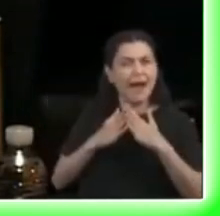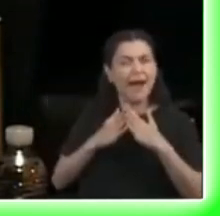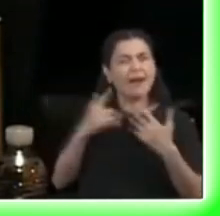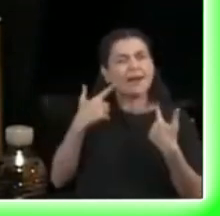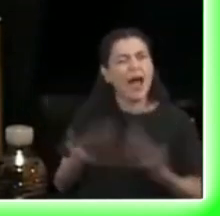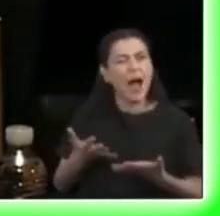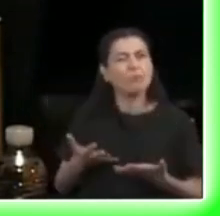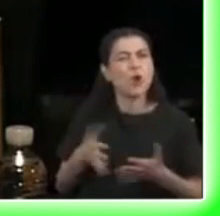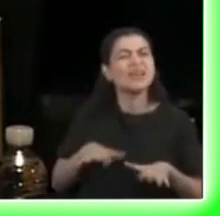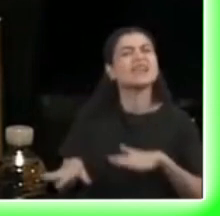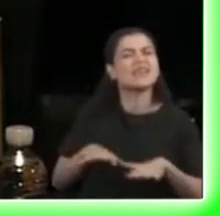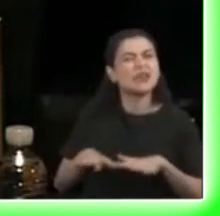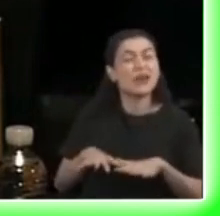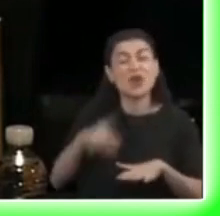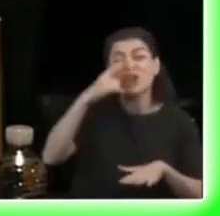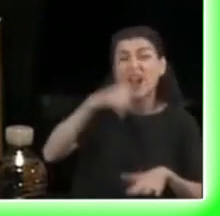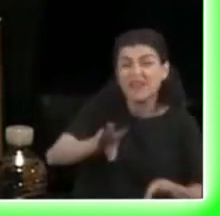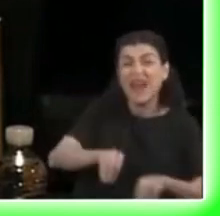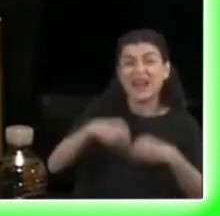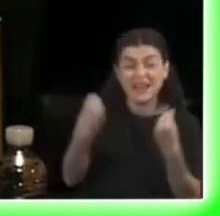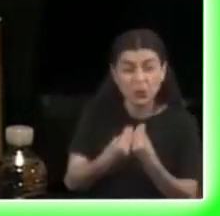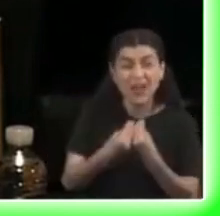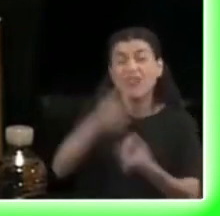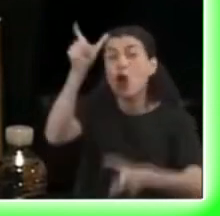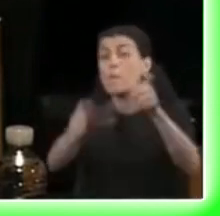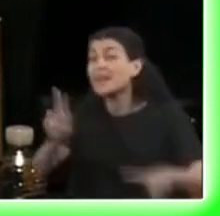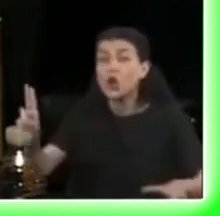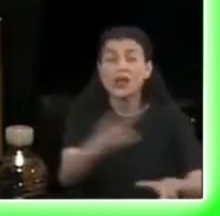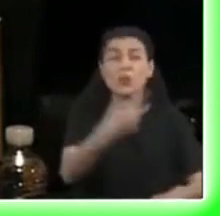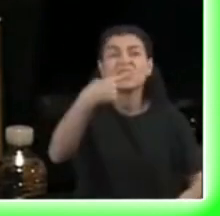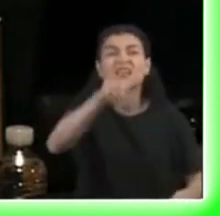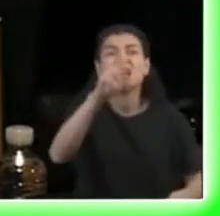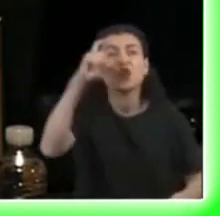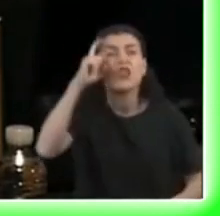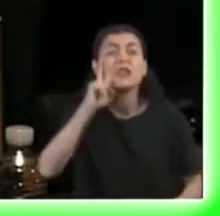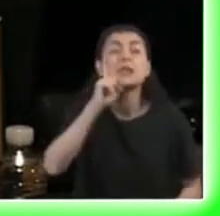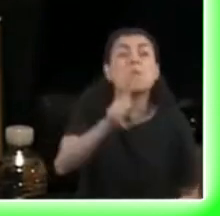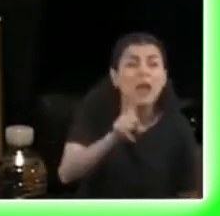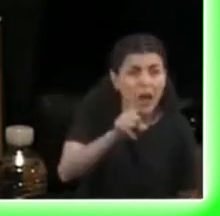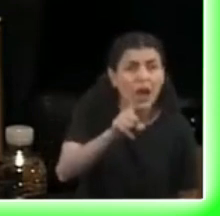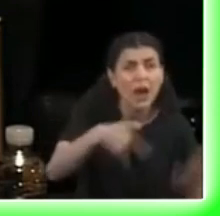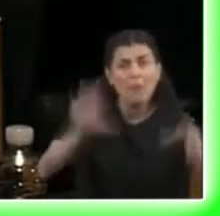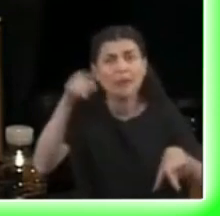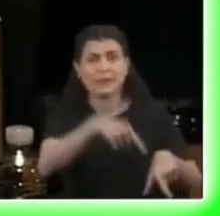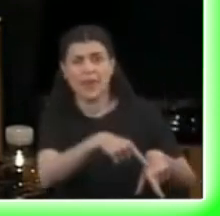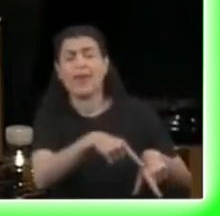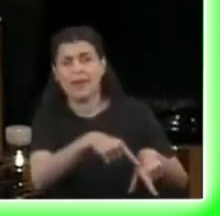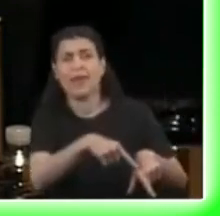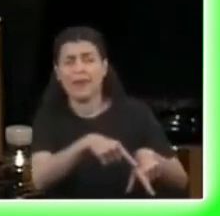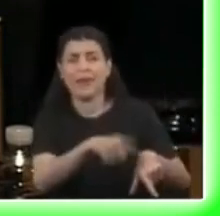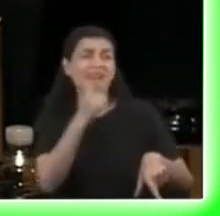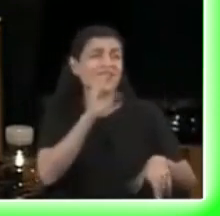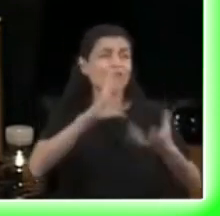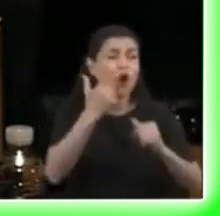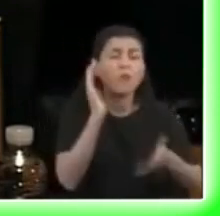digamos, se terminó llevando 110.000 personas por encima de lo que hubiera sido lo normal.